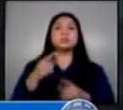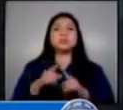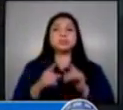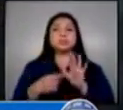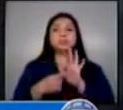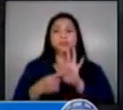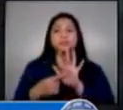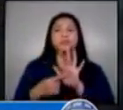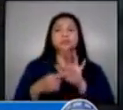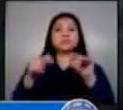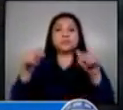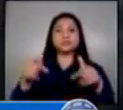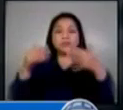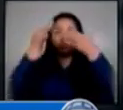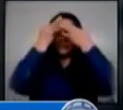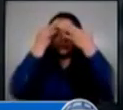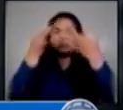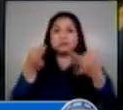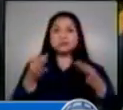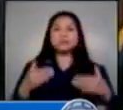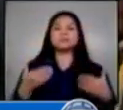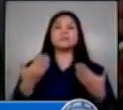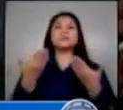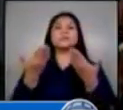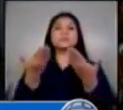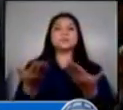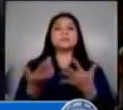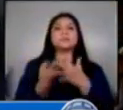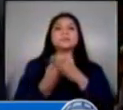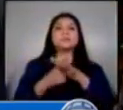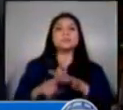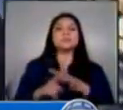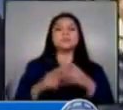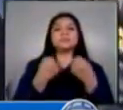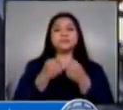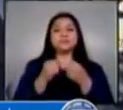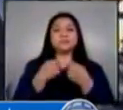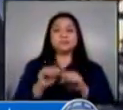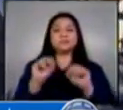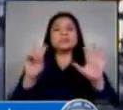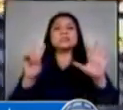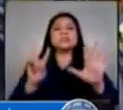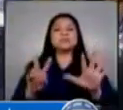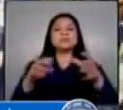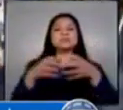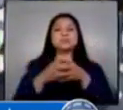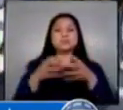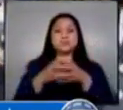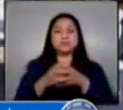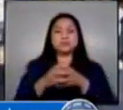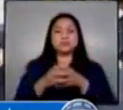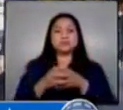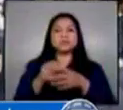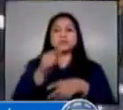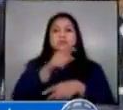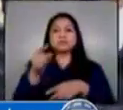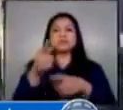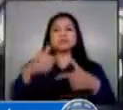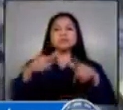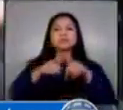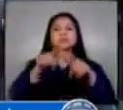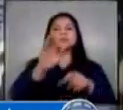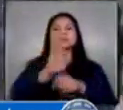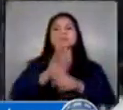del acuerdo que le da vida a la creación de la séptima brigada la cual estará ubicada en baja